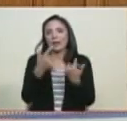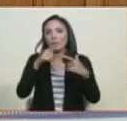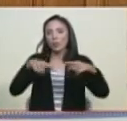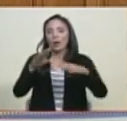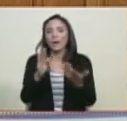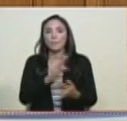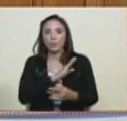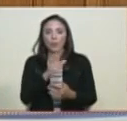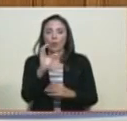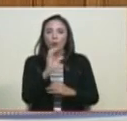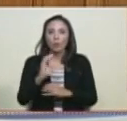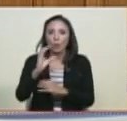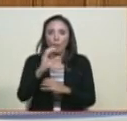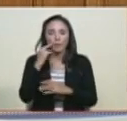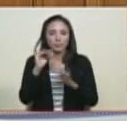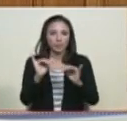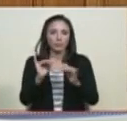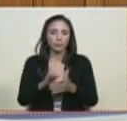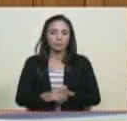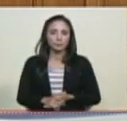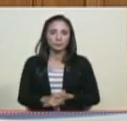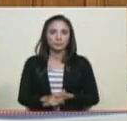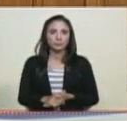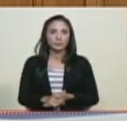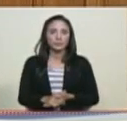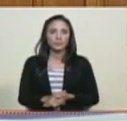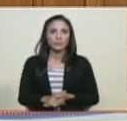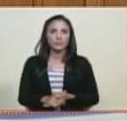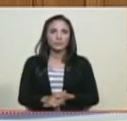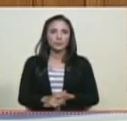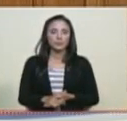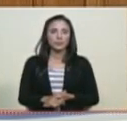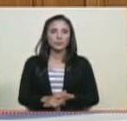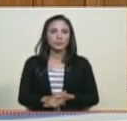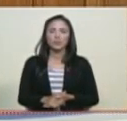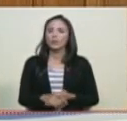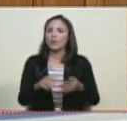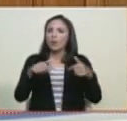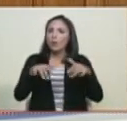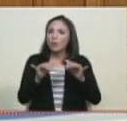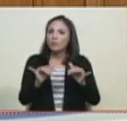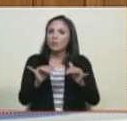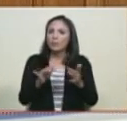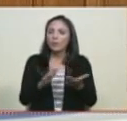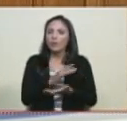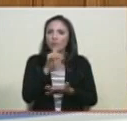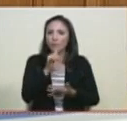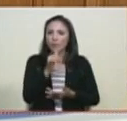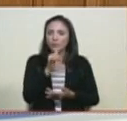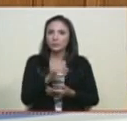Atalanta, en Chinacota. El día de hoy salió una autoridad